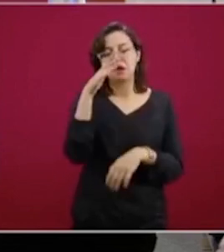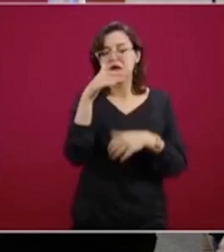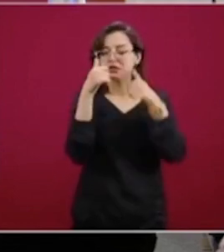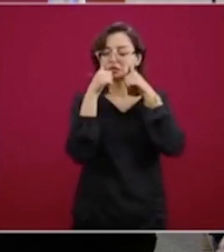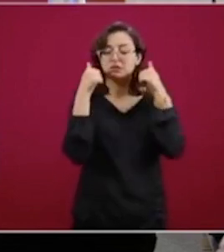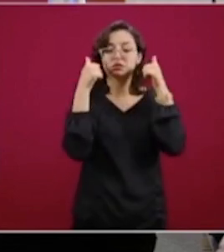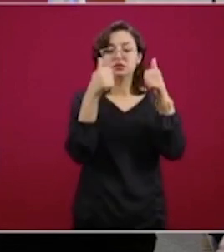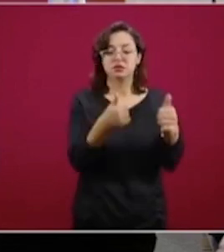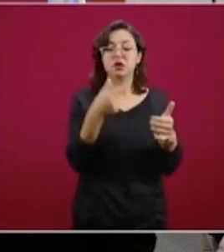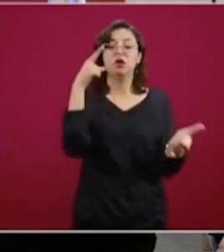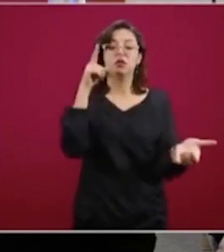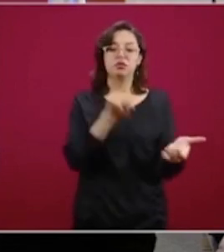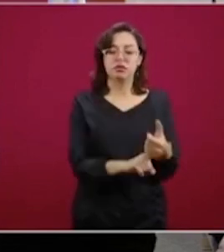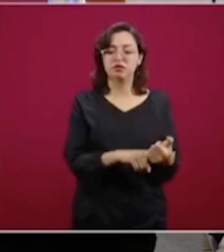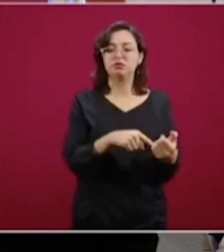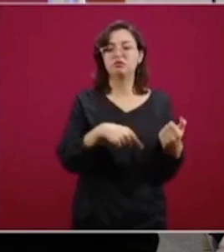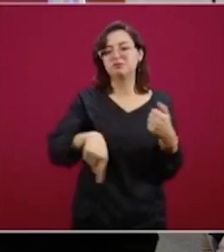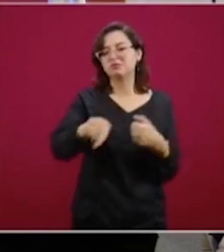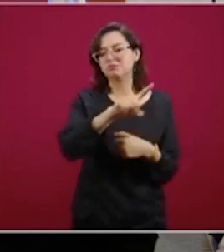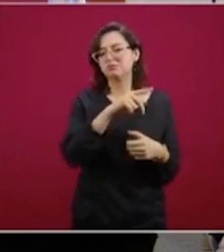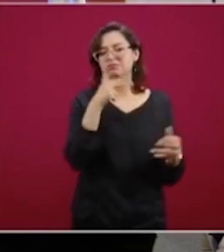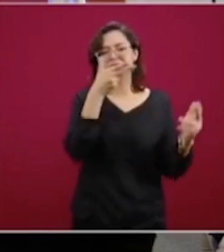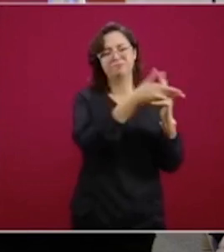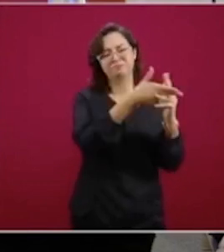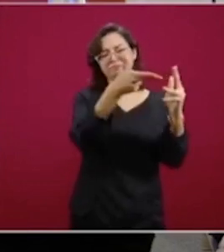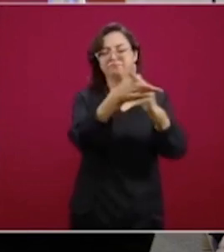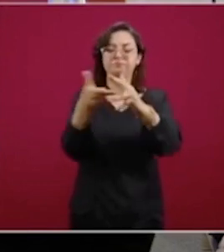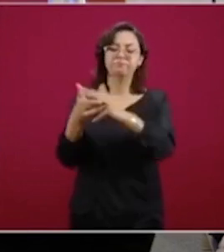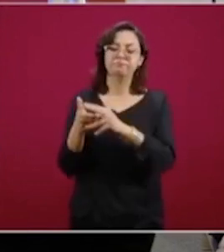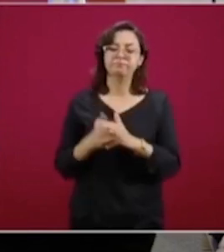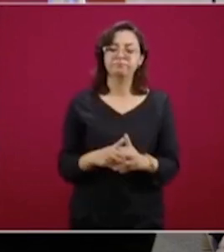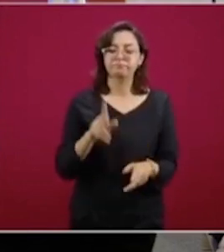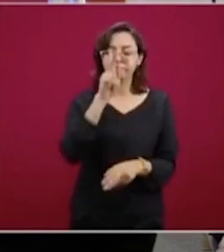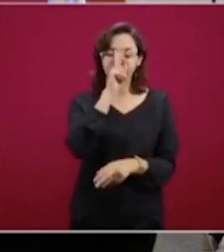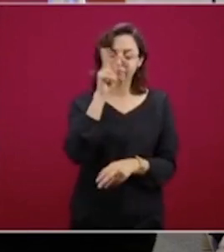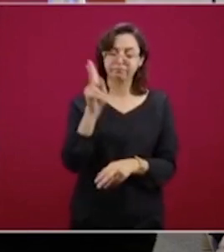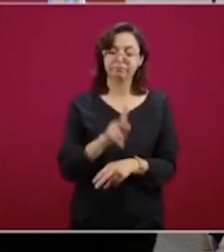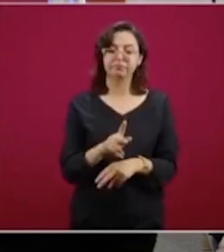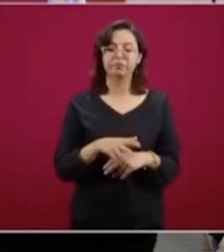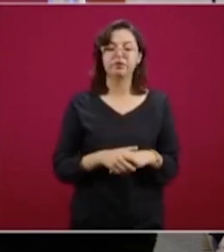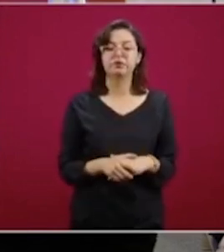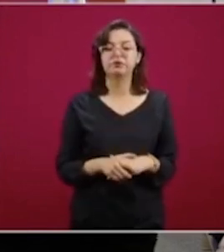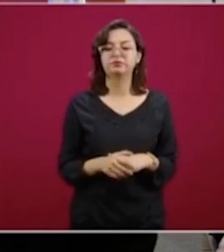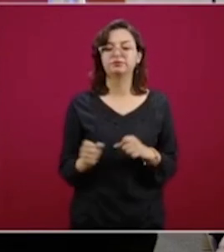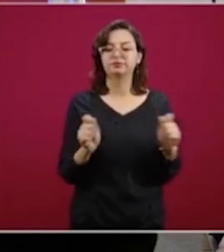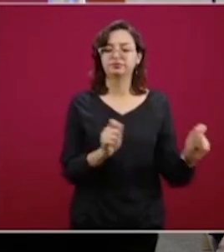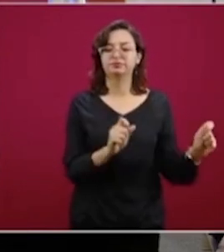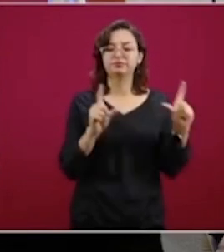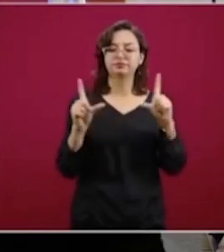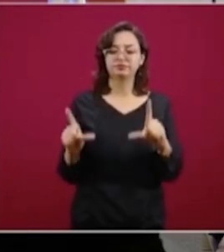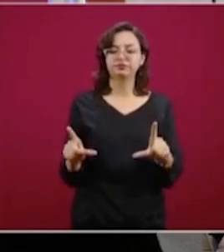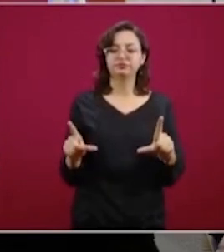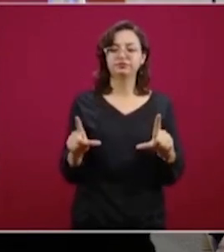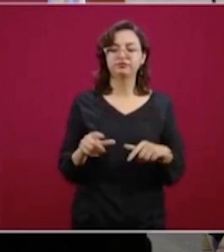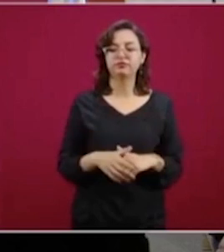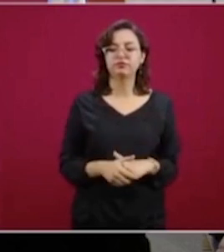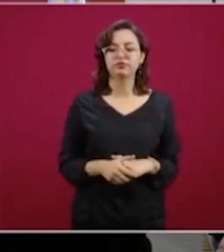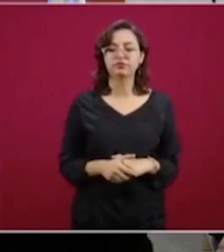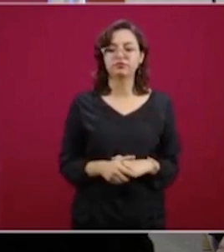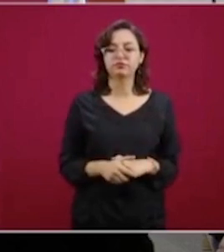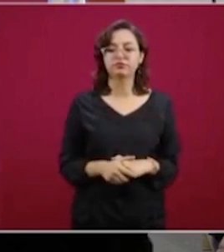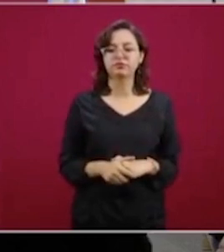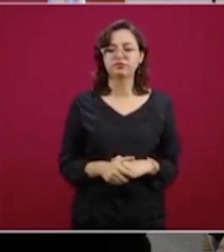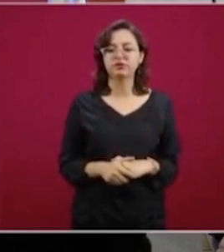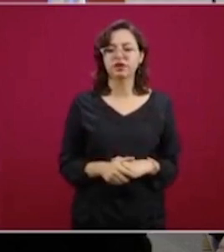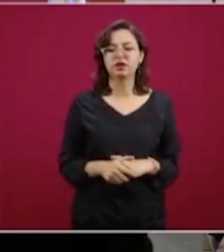estado que contiene el mayor número de homicidios dolosos, como veremos más adelante. Adelante, por favor. No me voy a detener